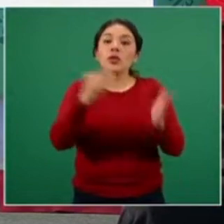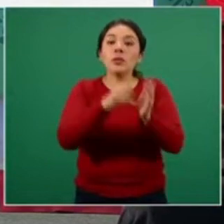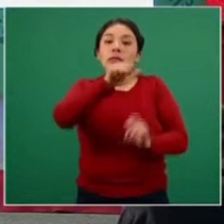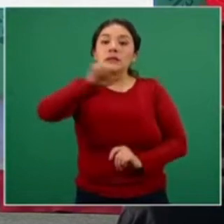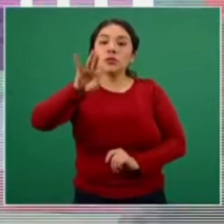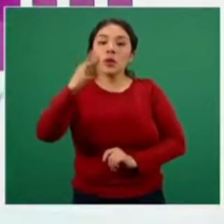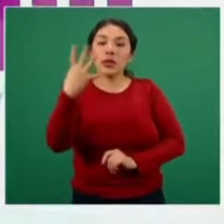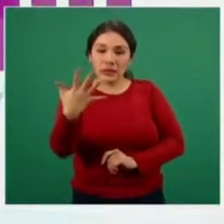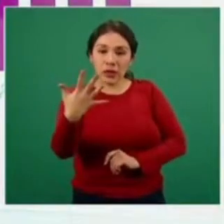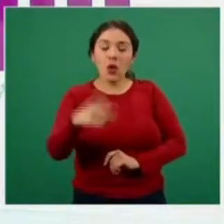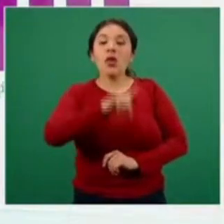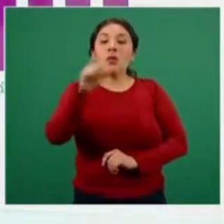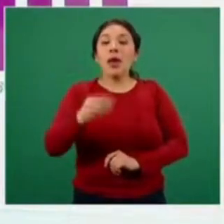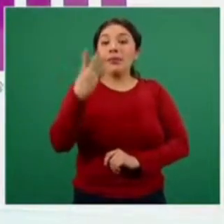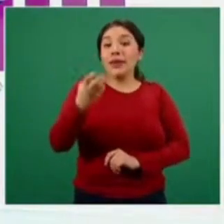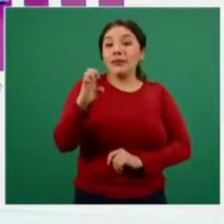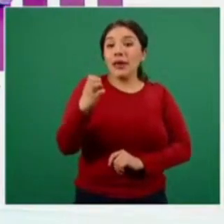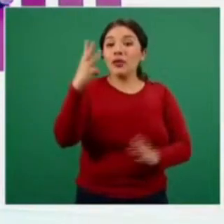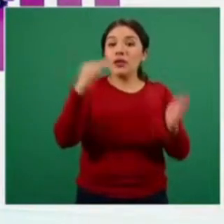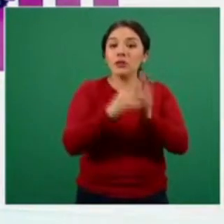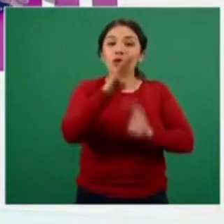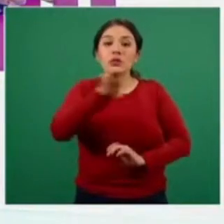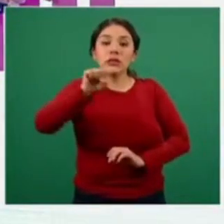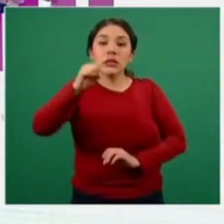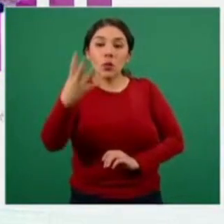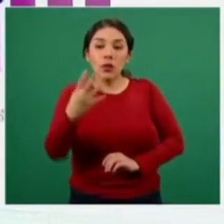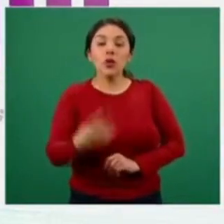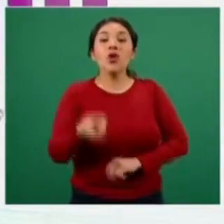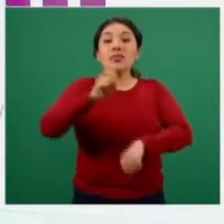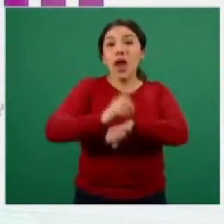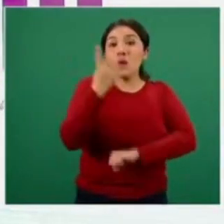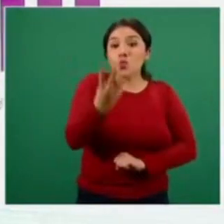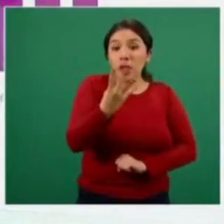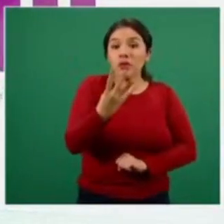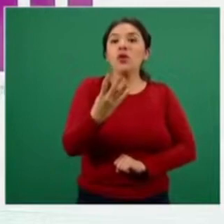4.645, 3 de enero, 3.964, 4 de enero,